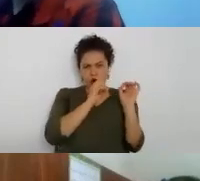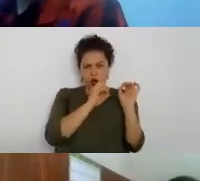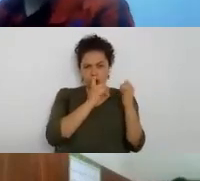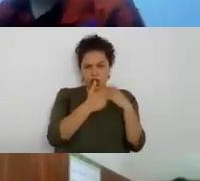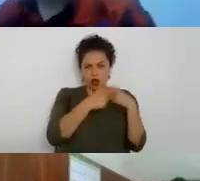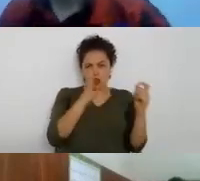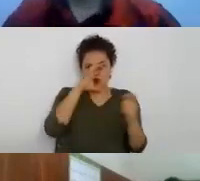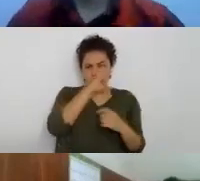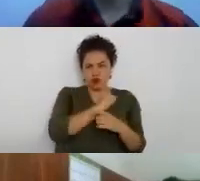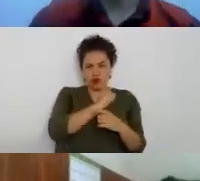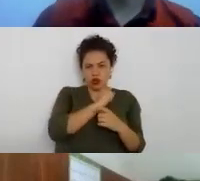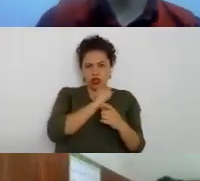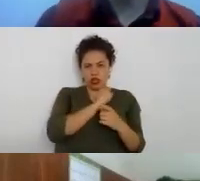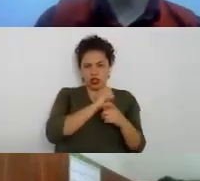abrasivo.